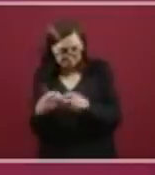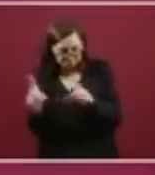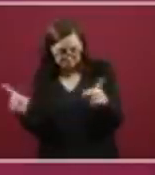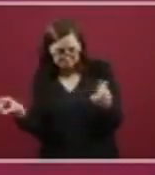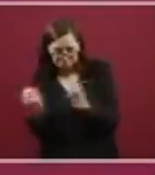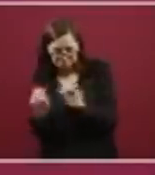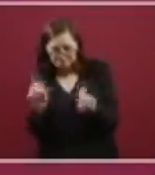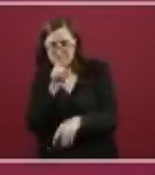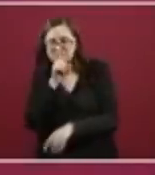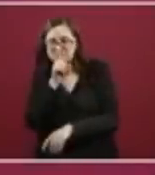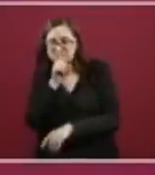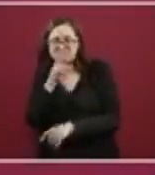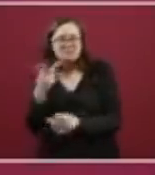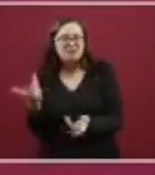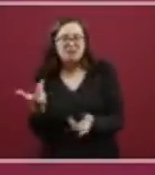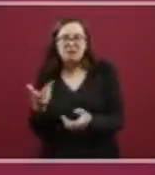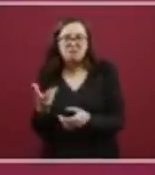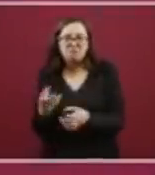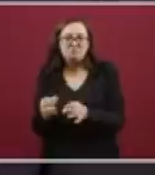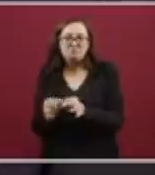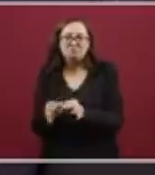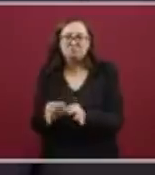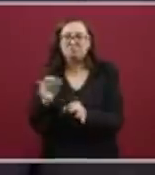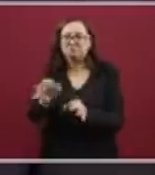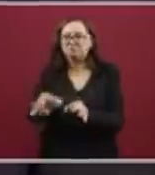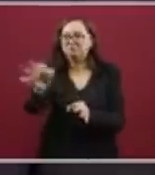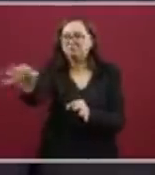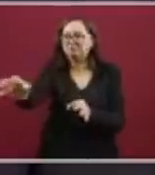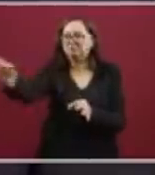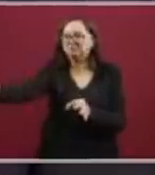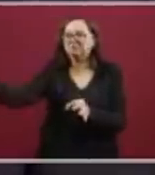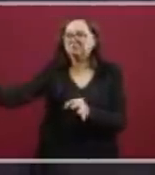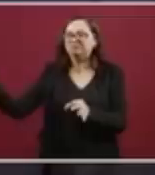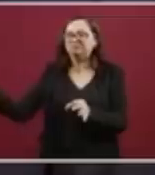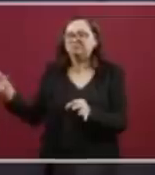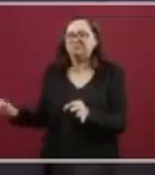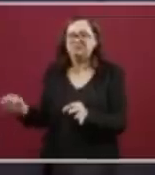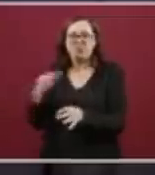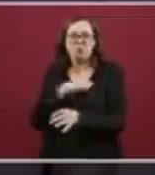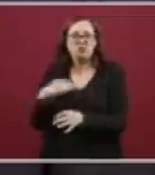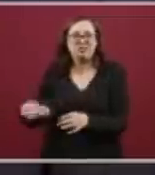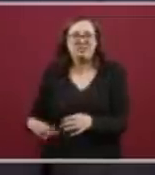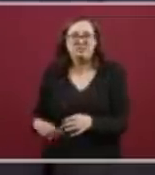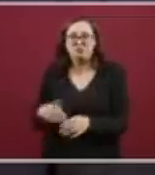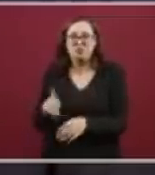Felipe Carrillo Puerto, no en Morelos. En esos municipios